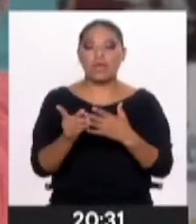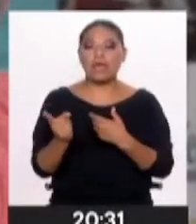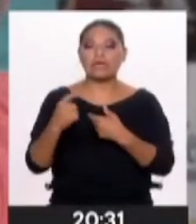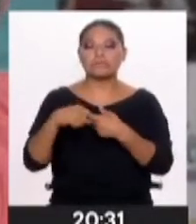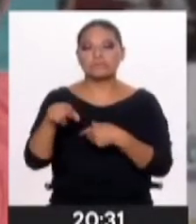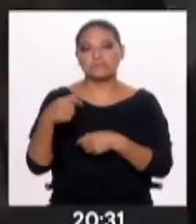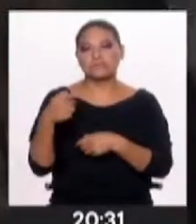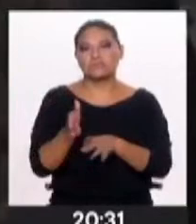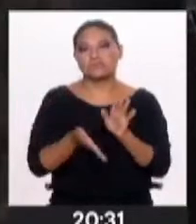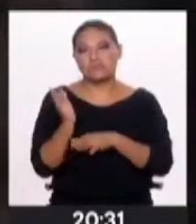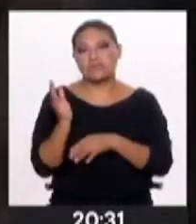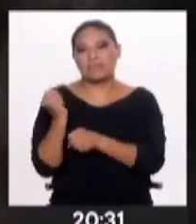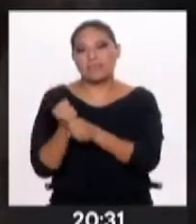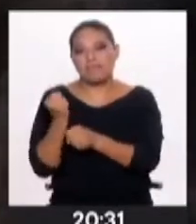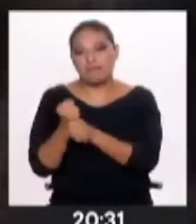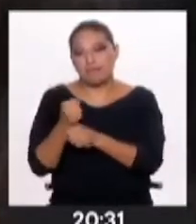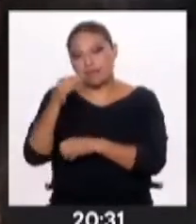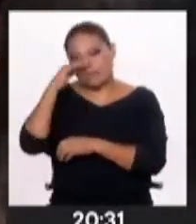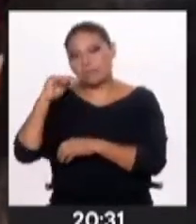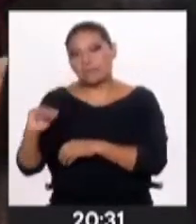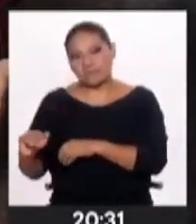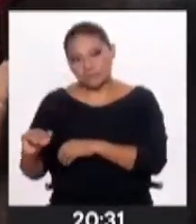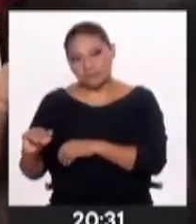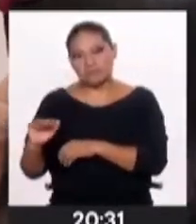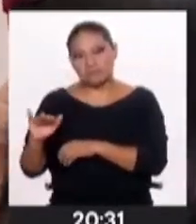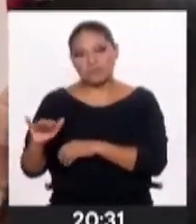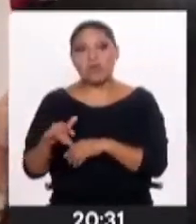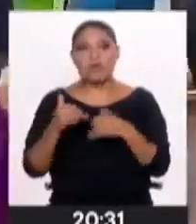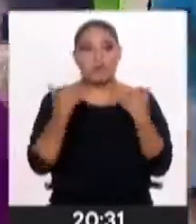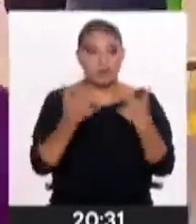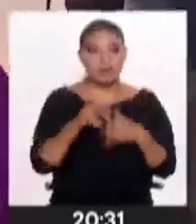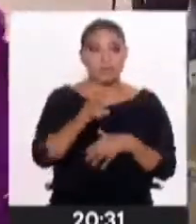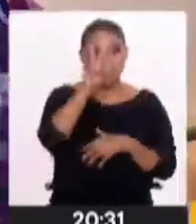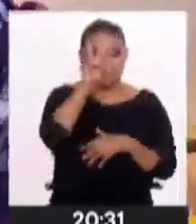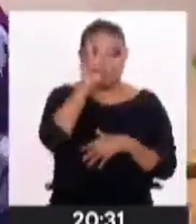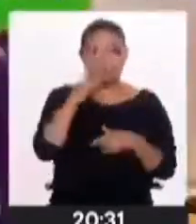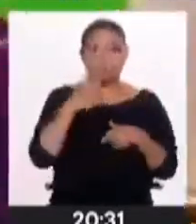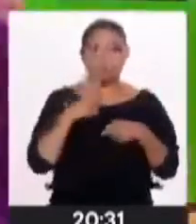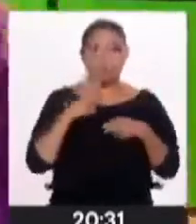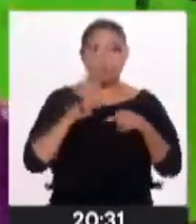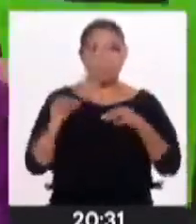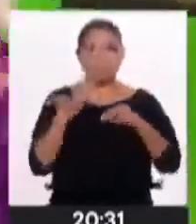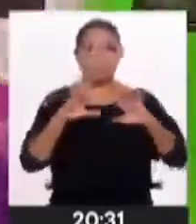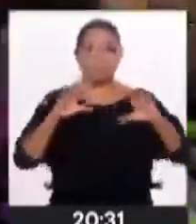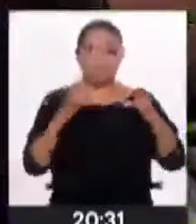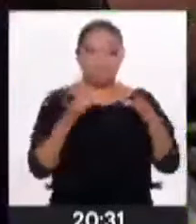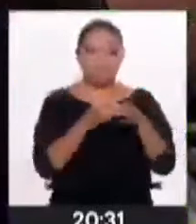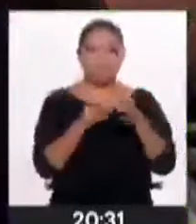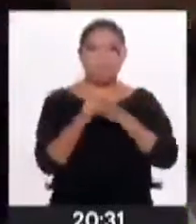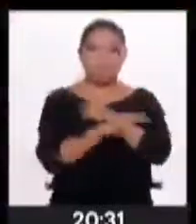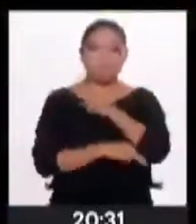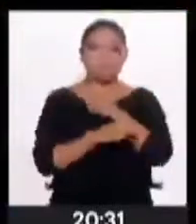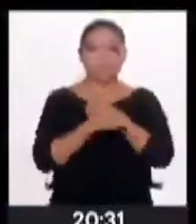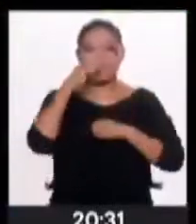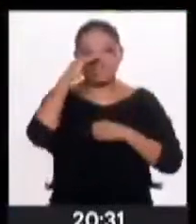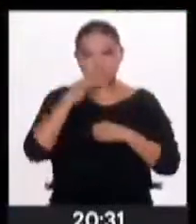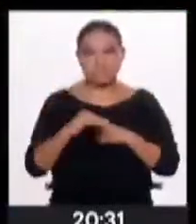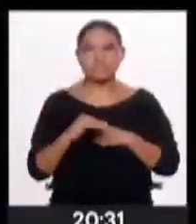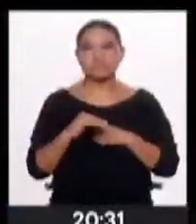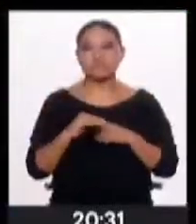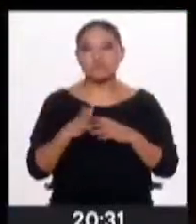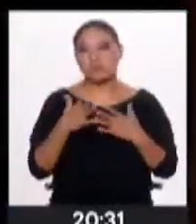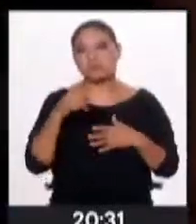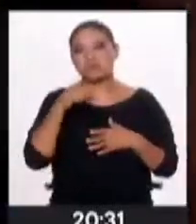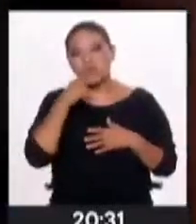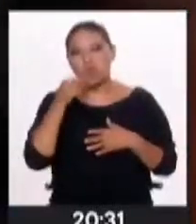aportar a sus familias. En el Perú existe el Movimiento Nacional de Niñas, Niños y Adolescentes Trabajadores, que agrupa